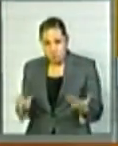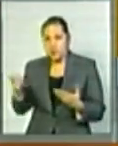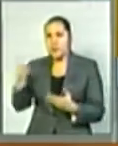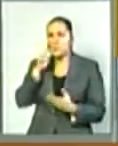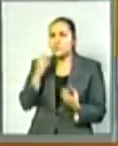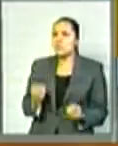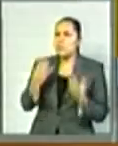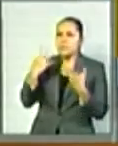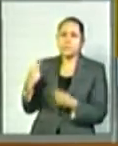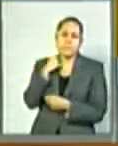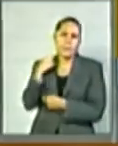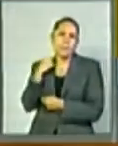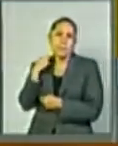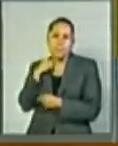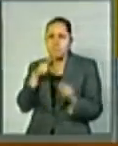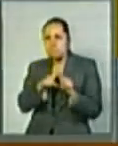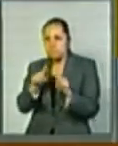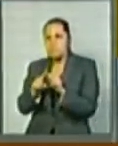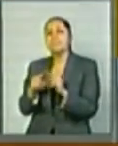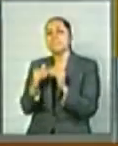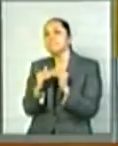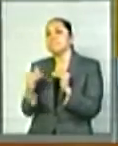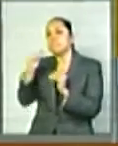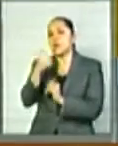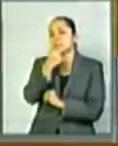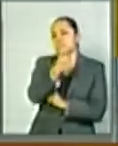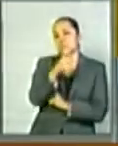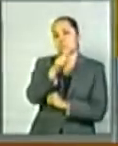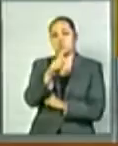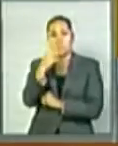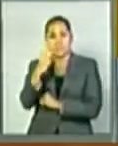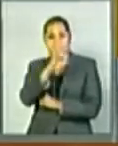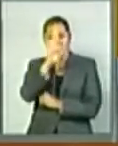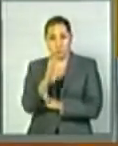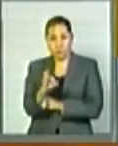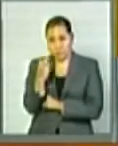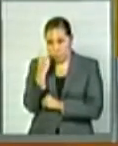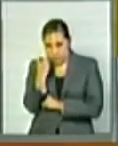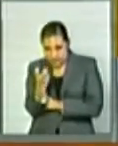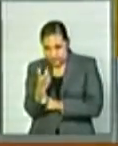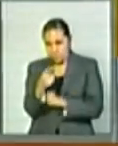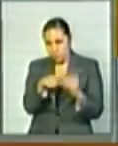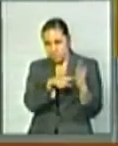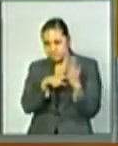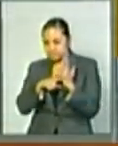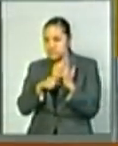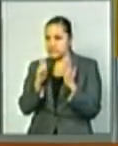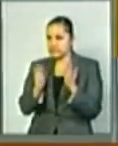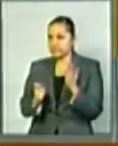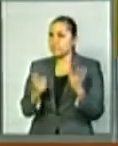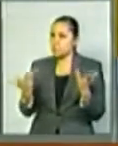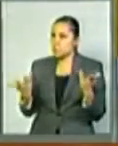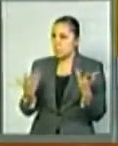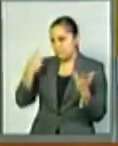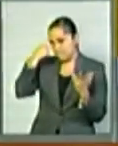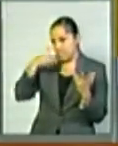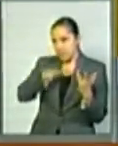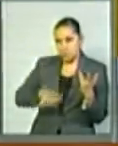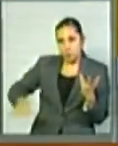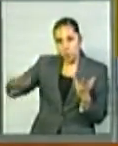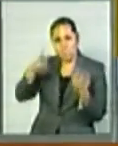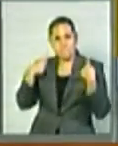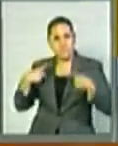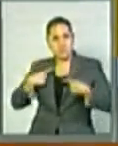se incrementó en un 6.3%, lo cual representa un importante reto para la seguridad pública que se